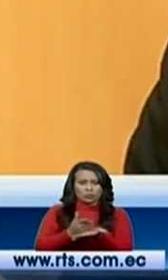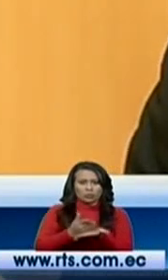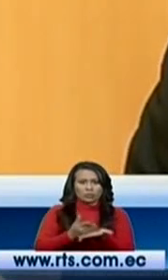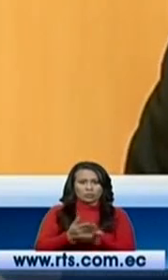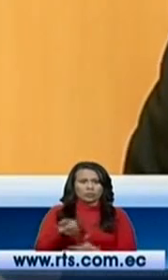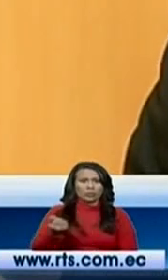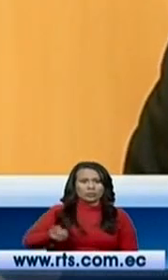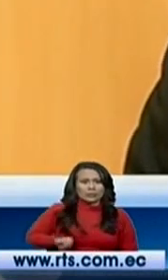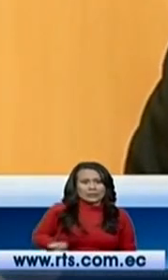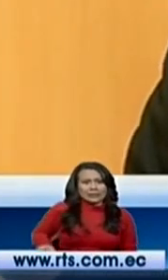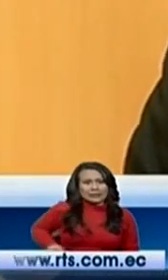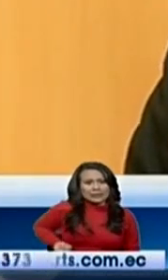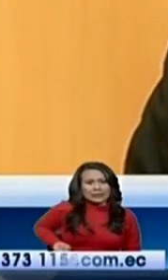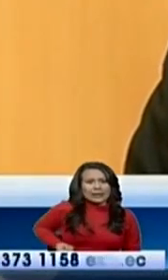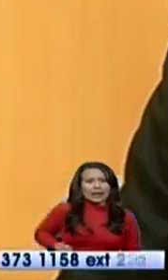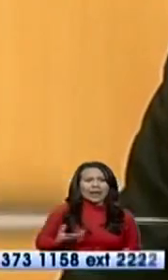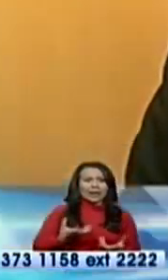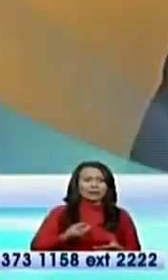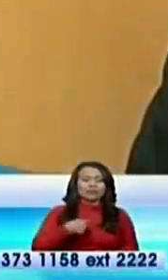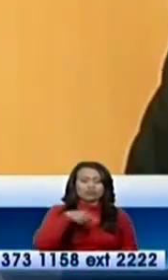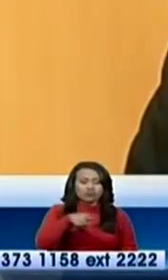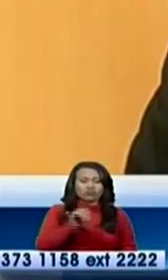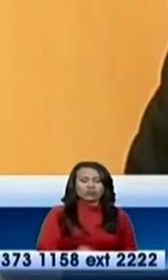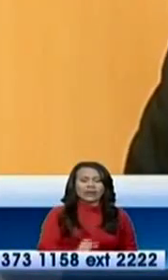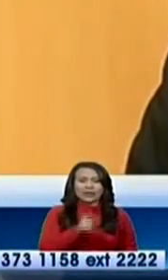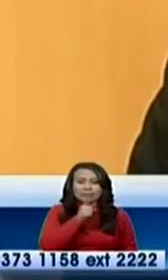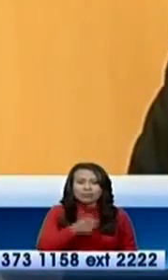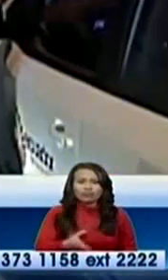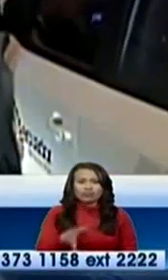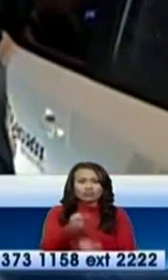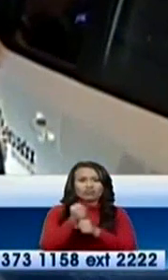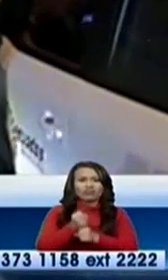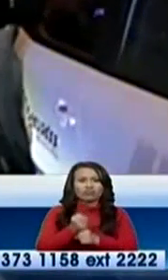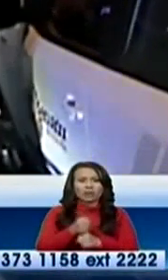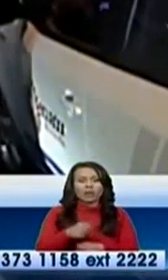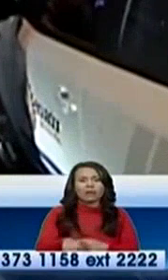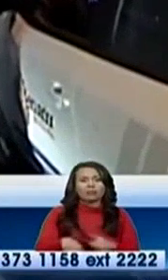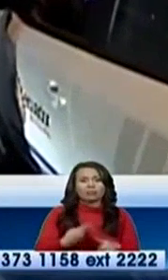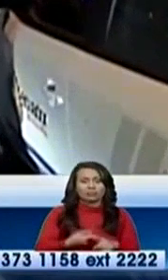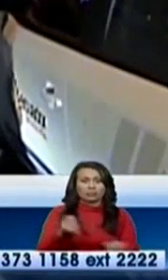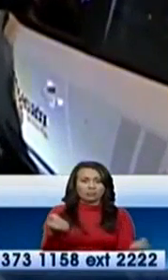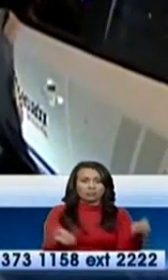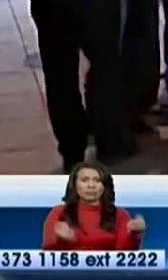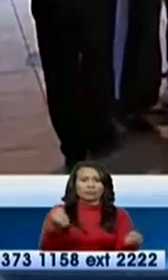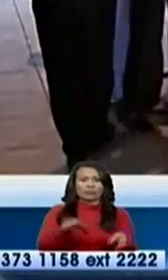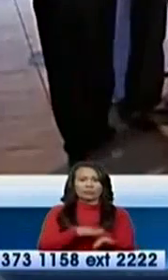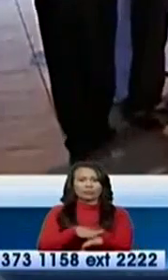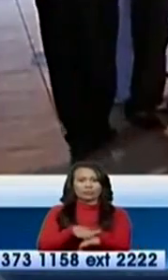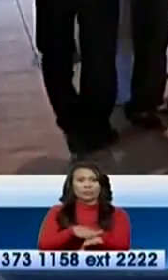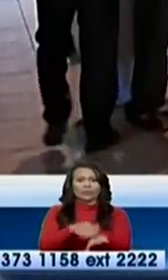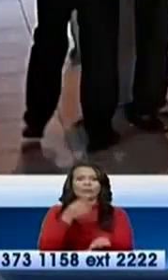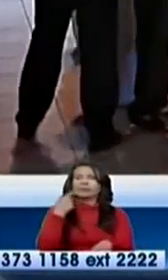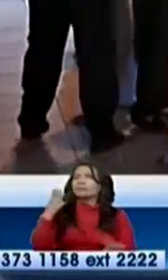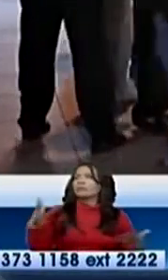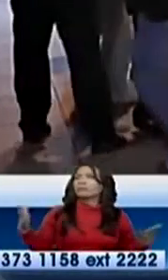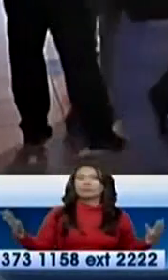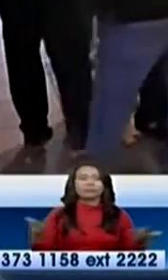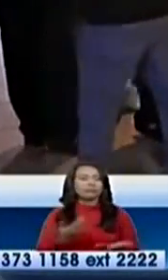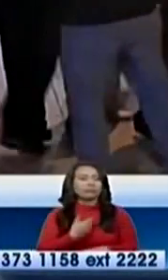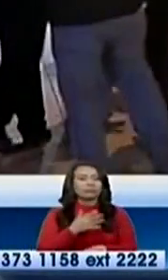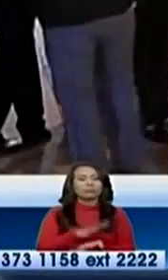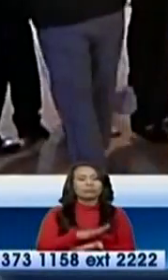a intimidarla y a retenerla en el mencionado vehículo. Mientras el conductor continuaba la marcha fingiendo que nada